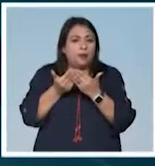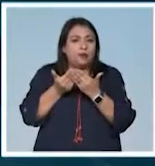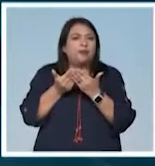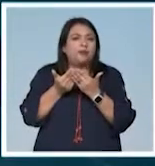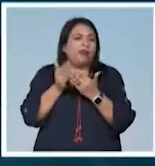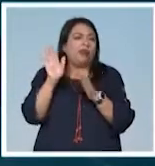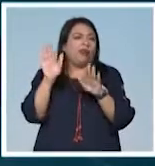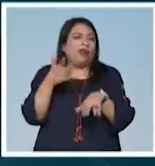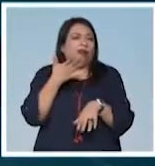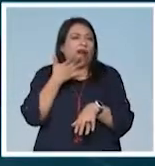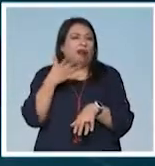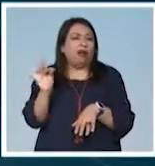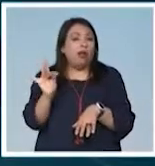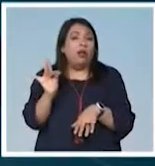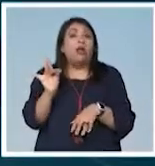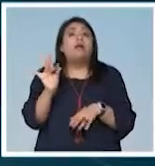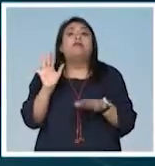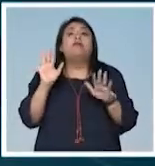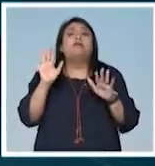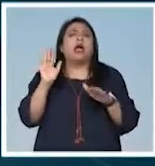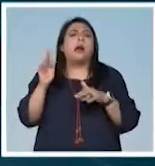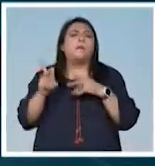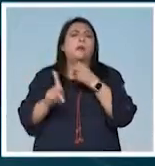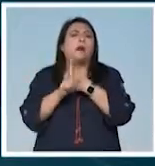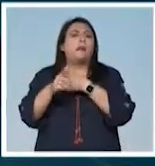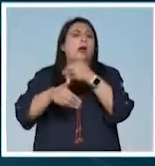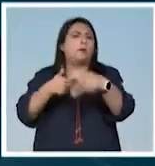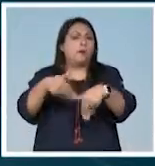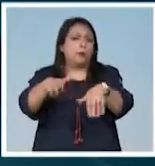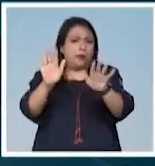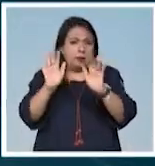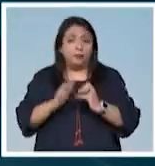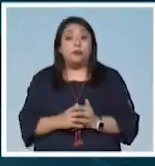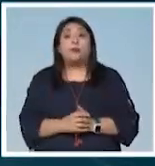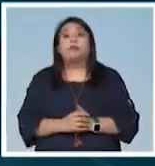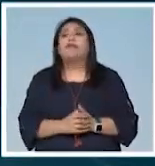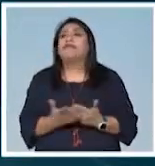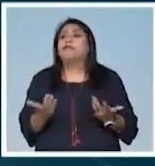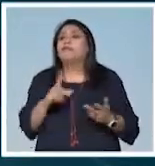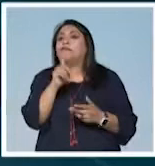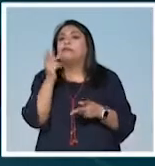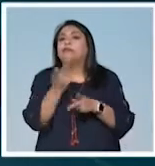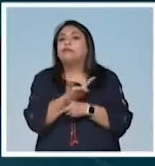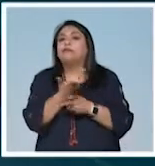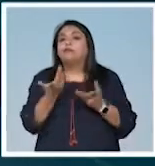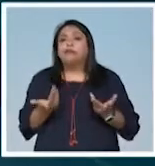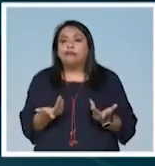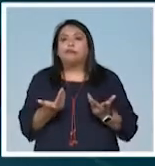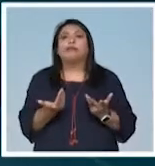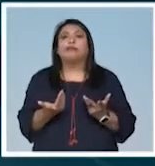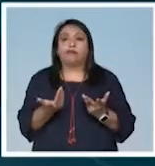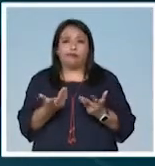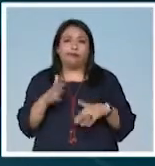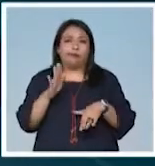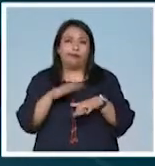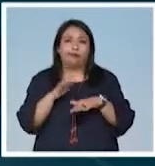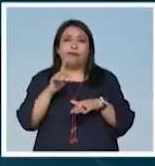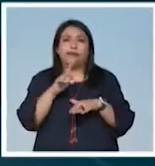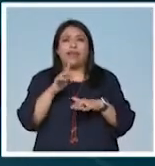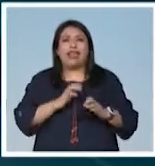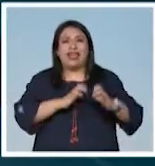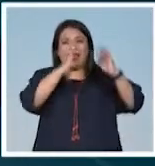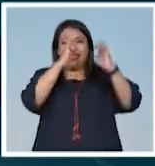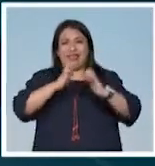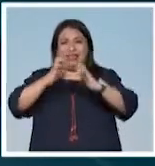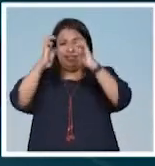lo minimiza y lo deja avanzar el problema. ¿Qué más pasa? Sobre todo en condominios,